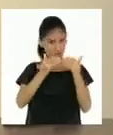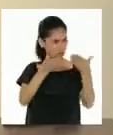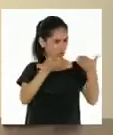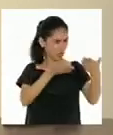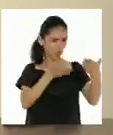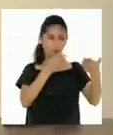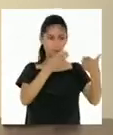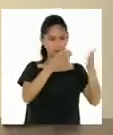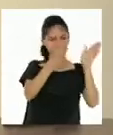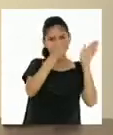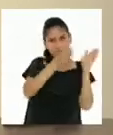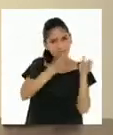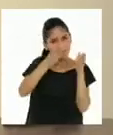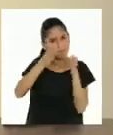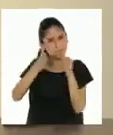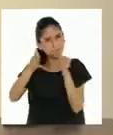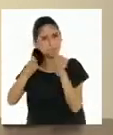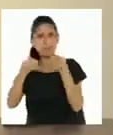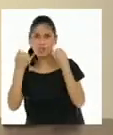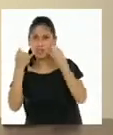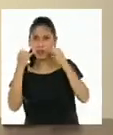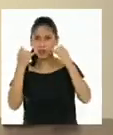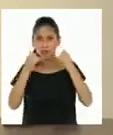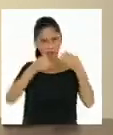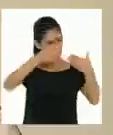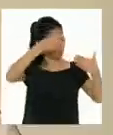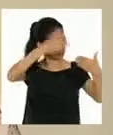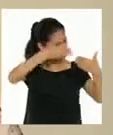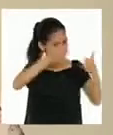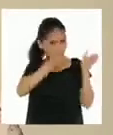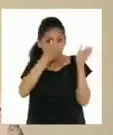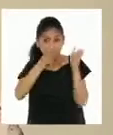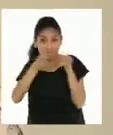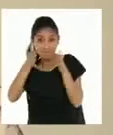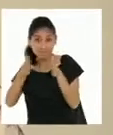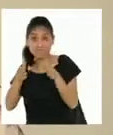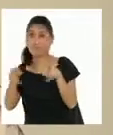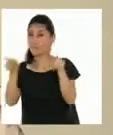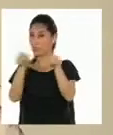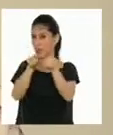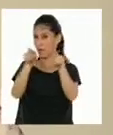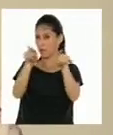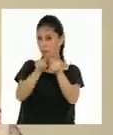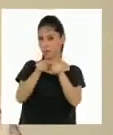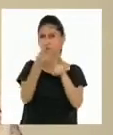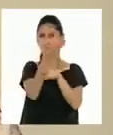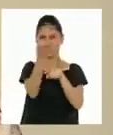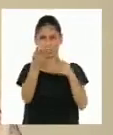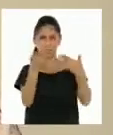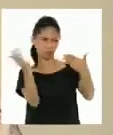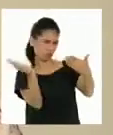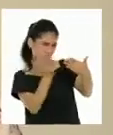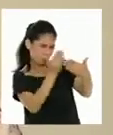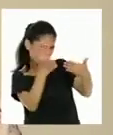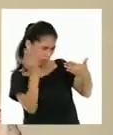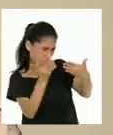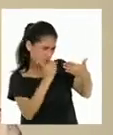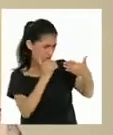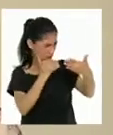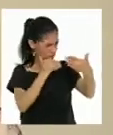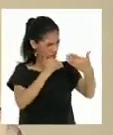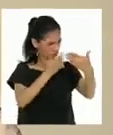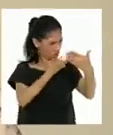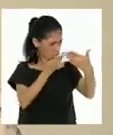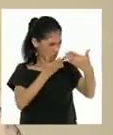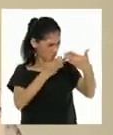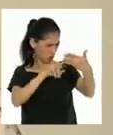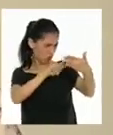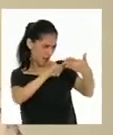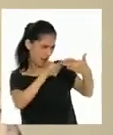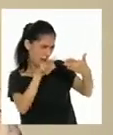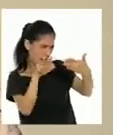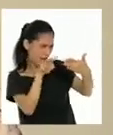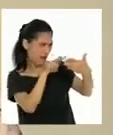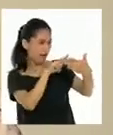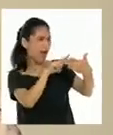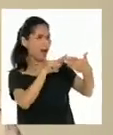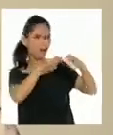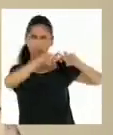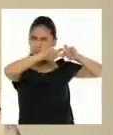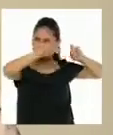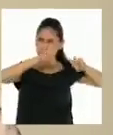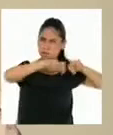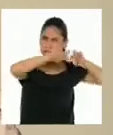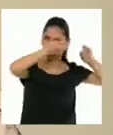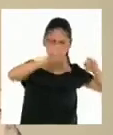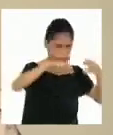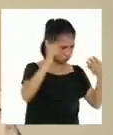y preparación del informe. Asimismo, profundizaron sobre el planeamiento y recopilación de datos como punto